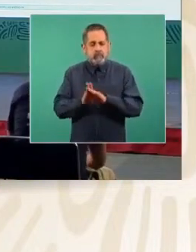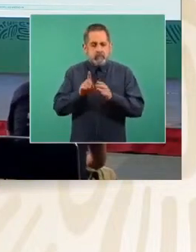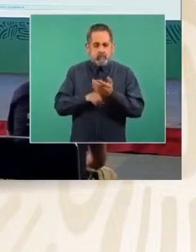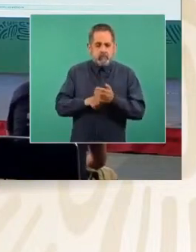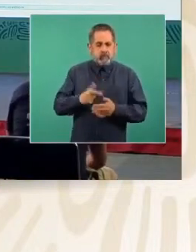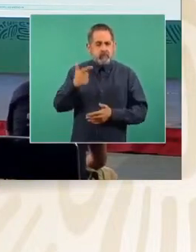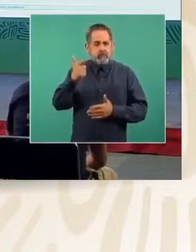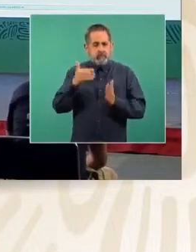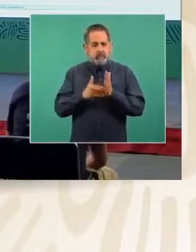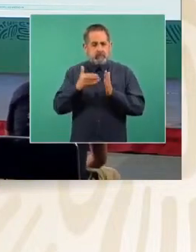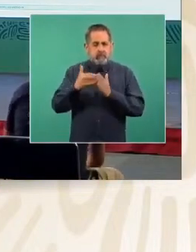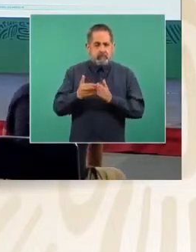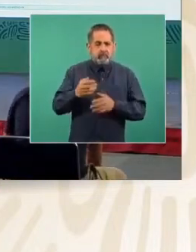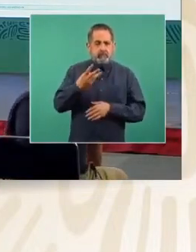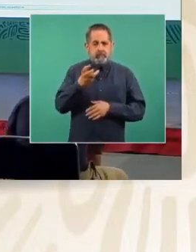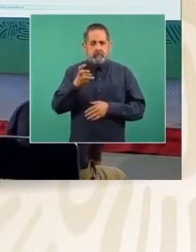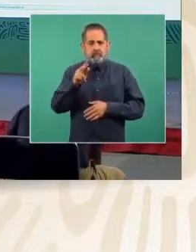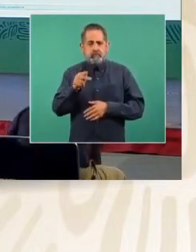ya